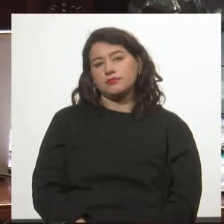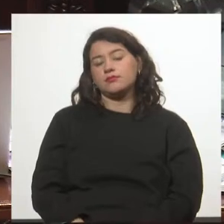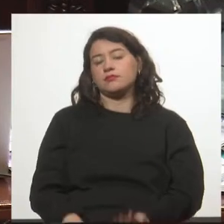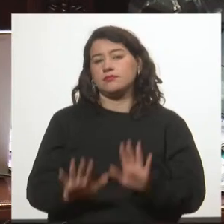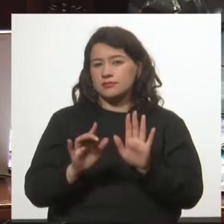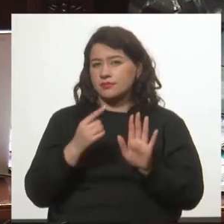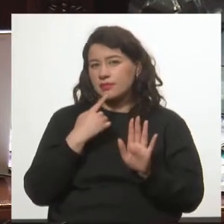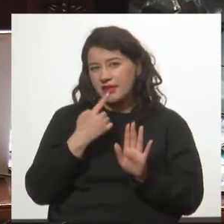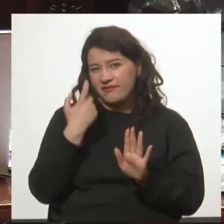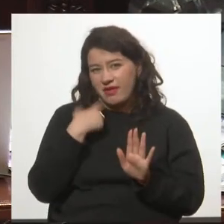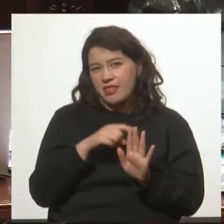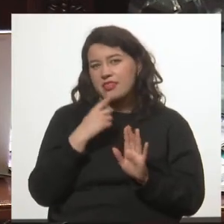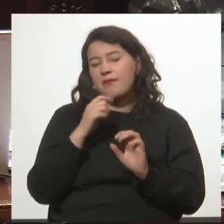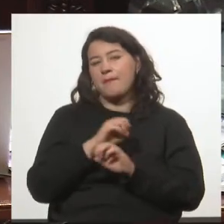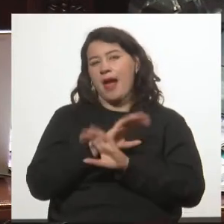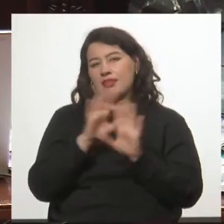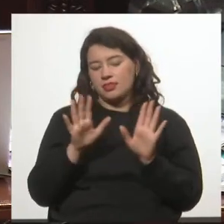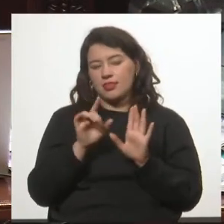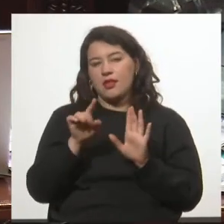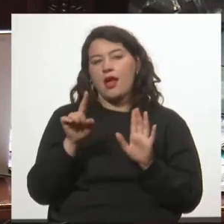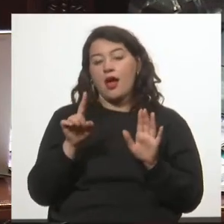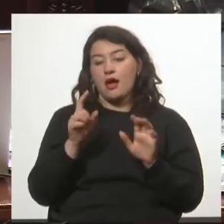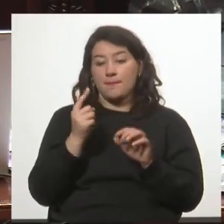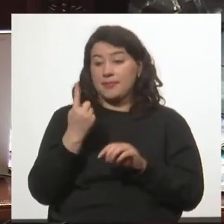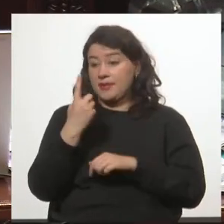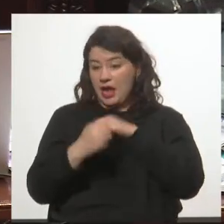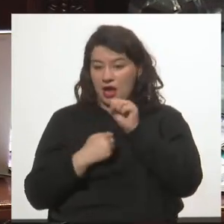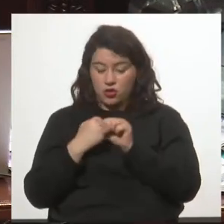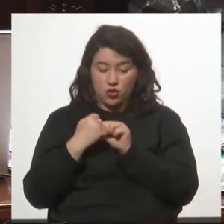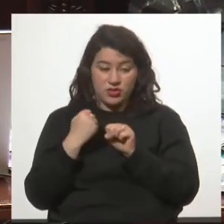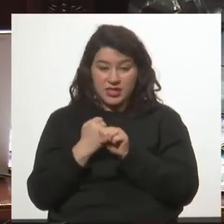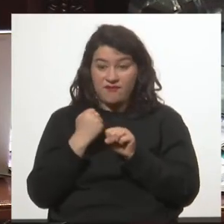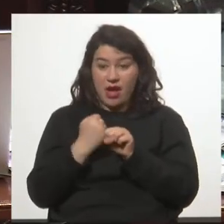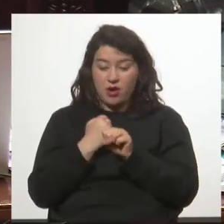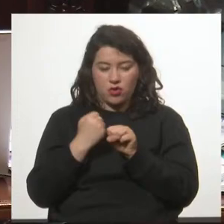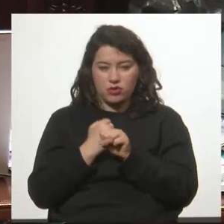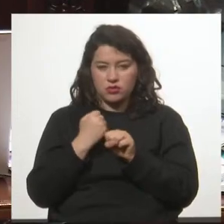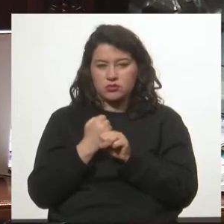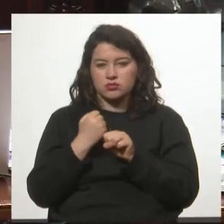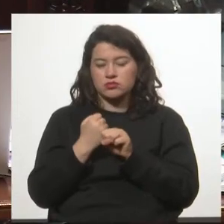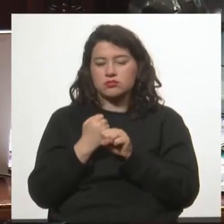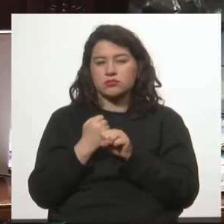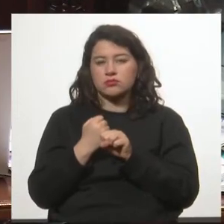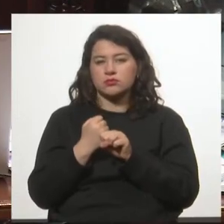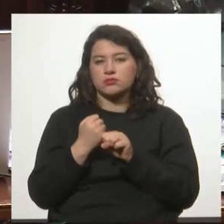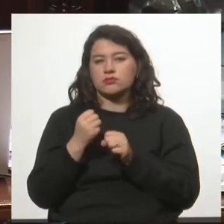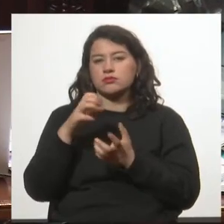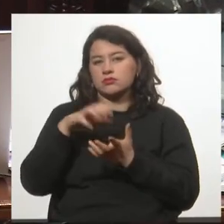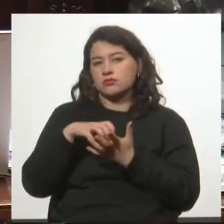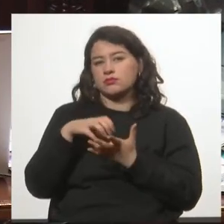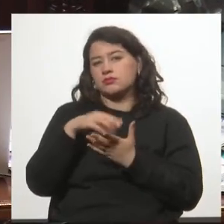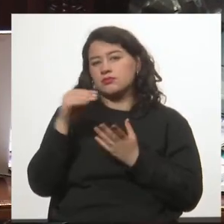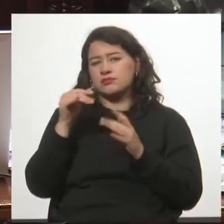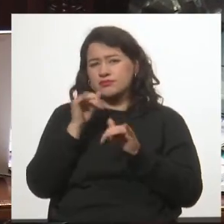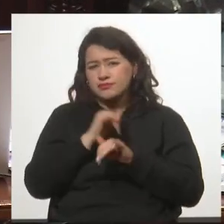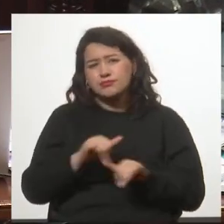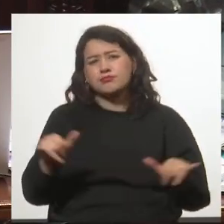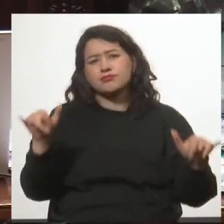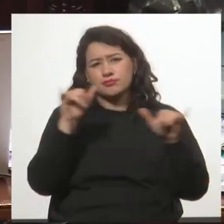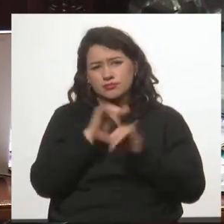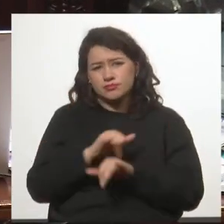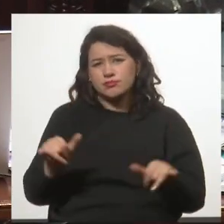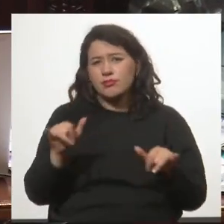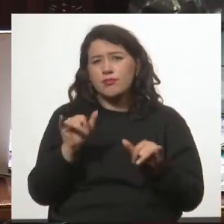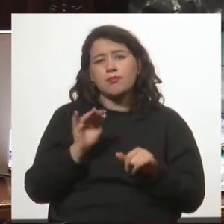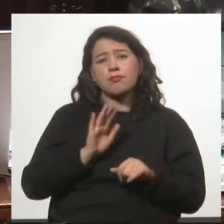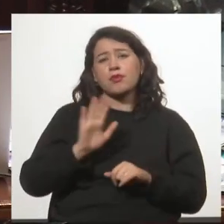dicho mucho la actividad de ese primer año contó con auspicios y espónsores de